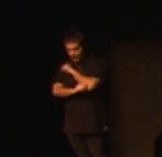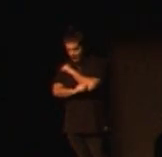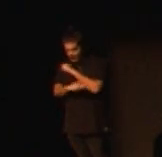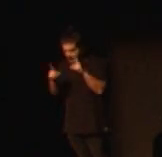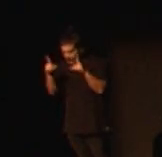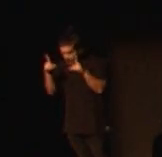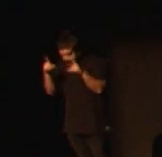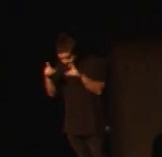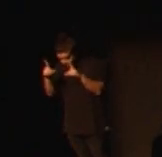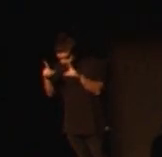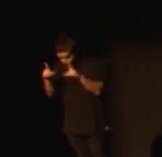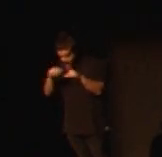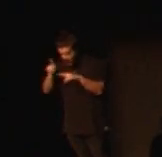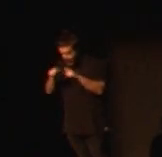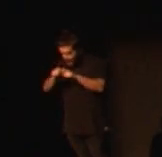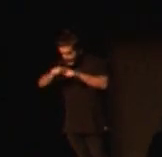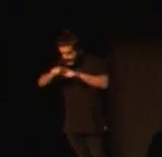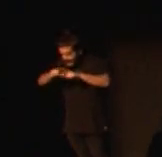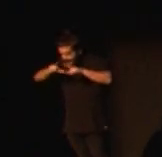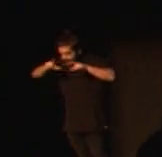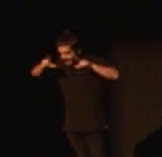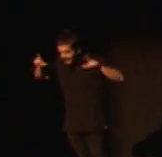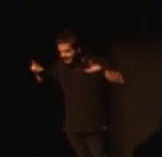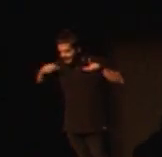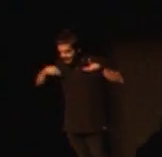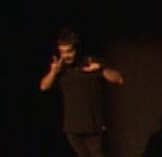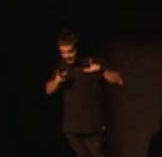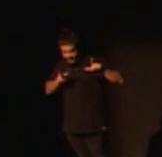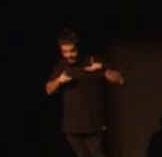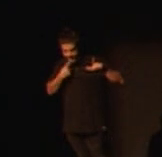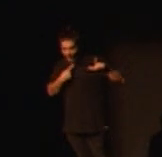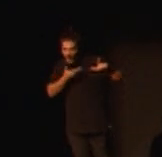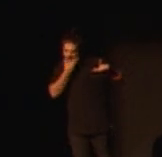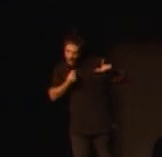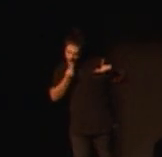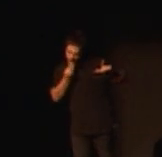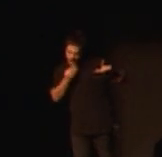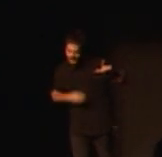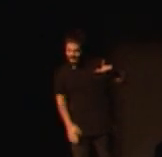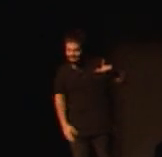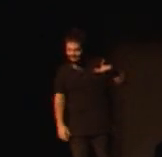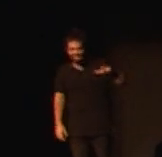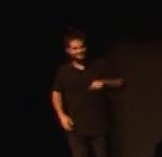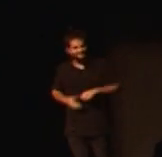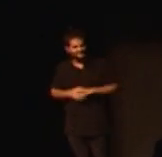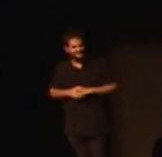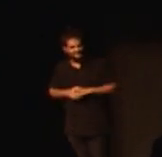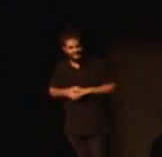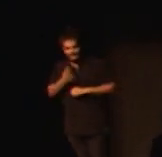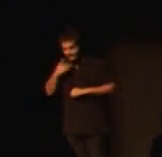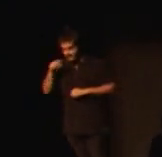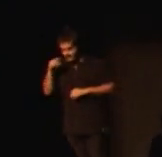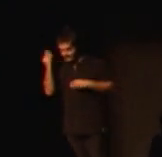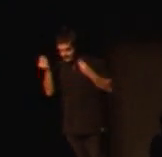que les hago fotos a ellos y que estoy loca. Uy, qué guapa ha salido, qué mona, hija. Sí. También os digo que cuando intuyo que hay un chiquito